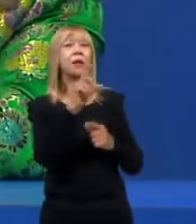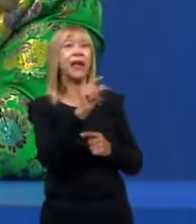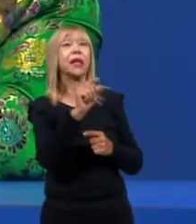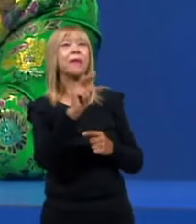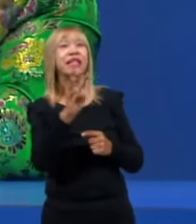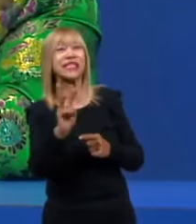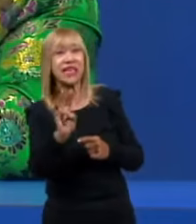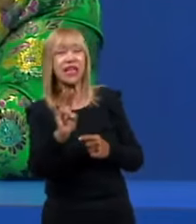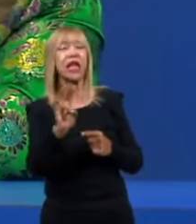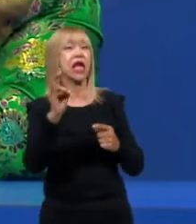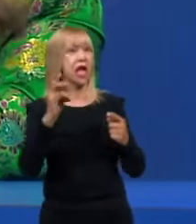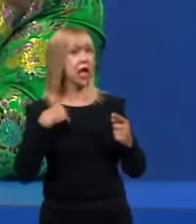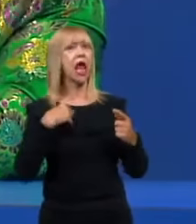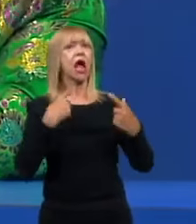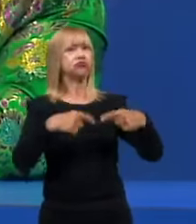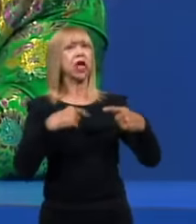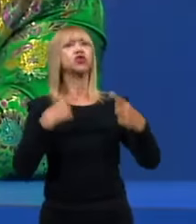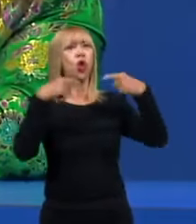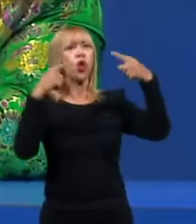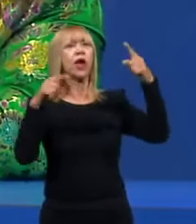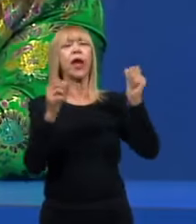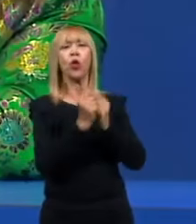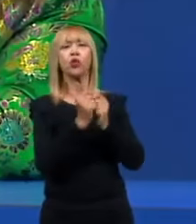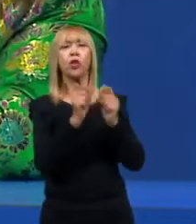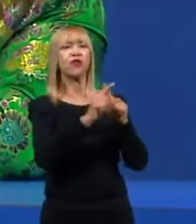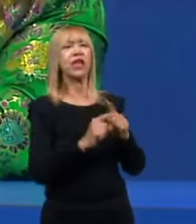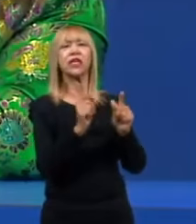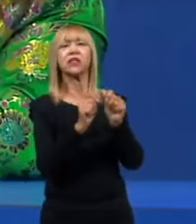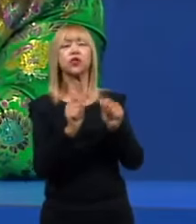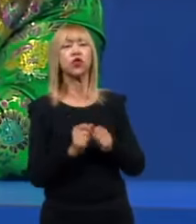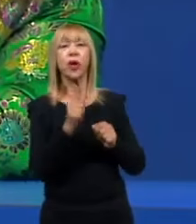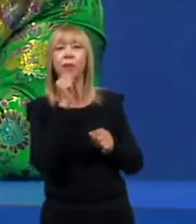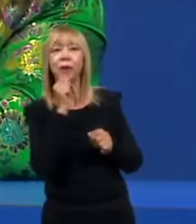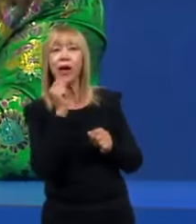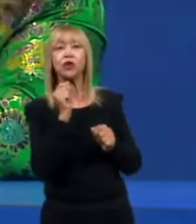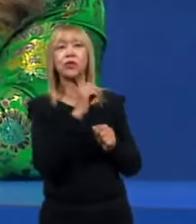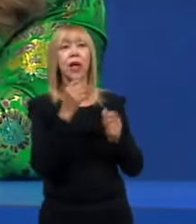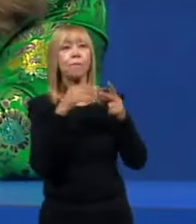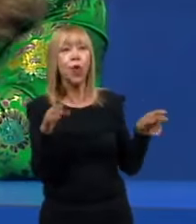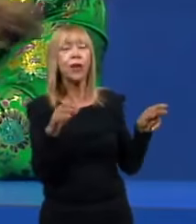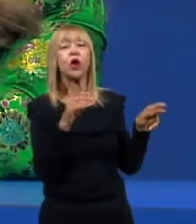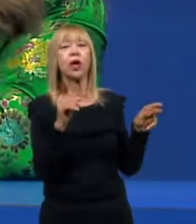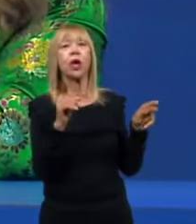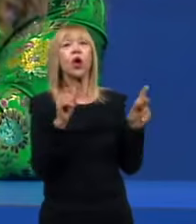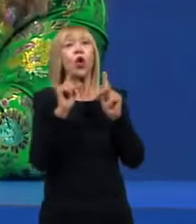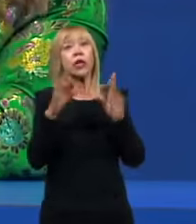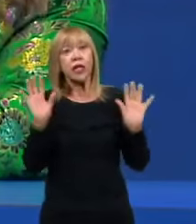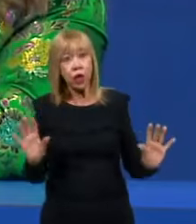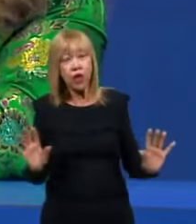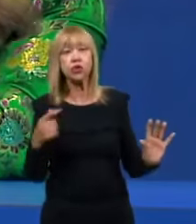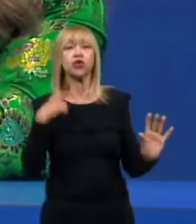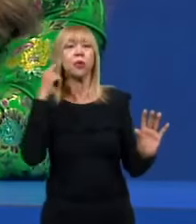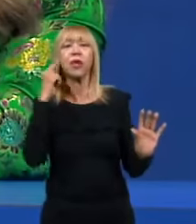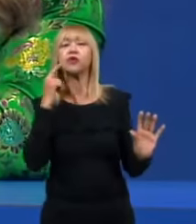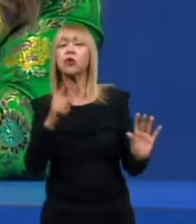2027 en la negociación que logré junto a diversos sectores del sector privado y público. Así que, contestado eso, yo creo que